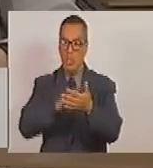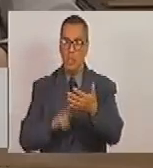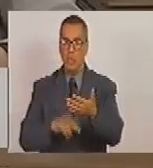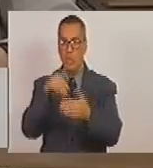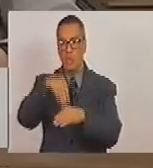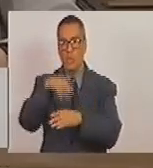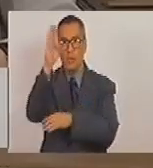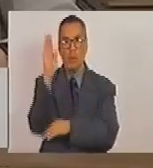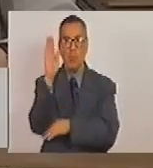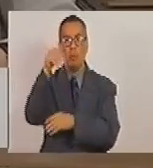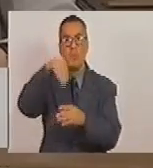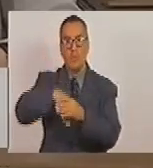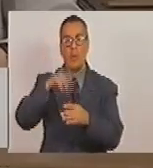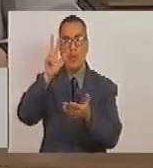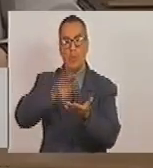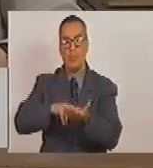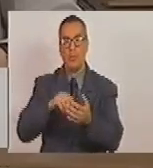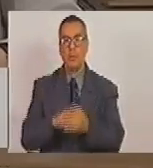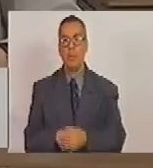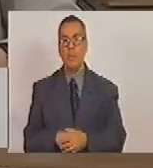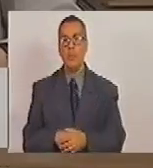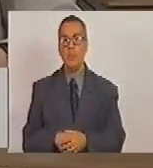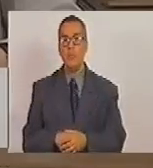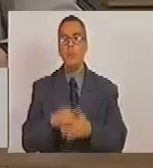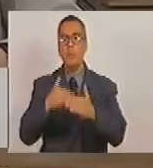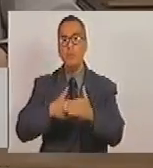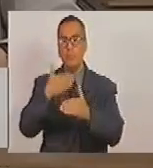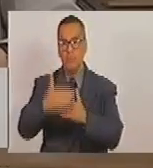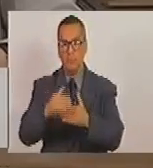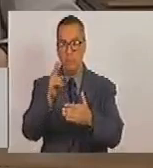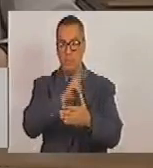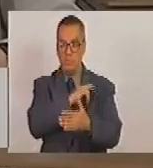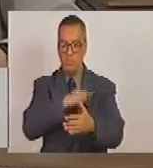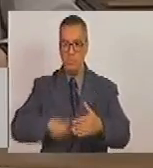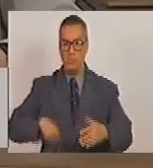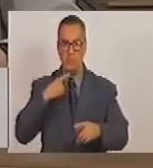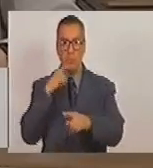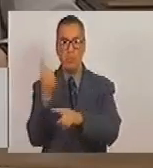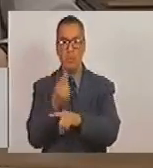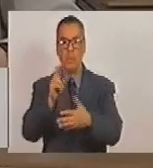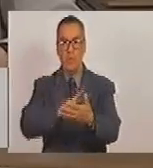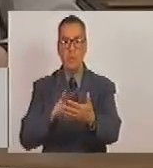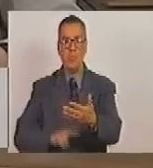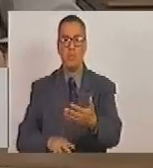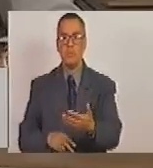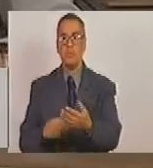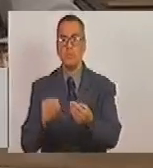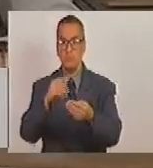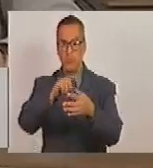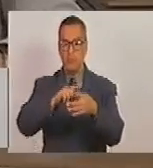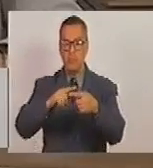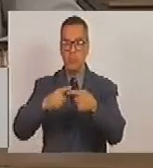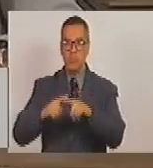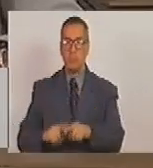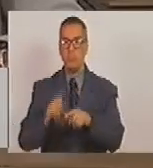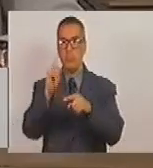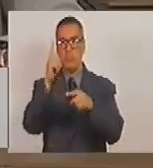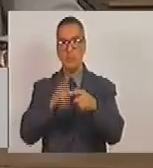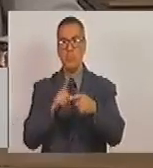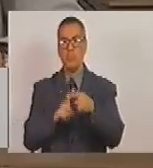a votación, resultó aprobada. A continuación, el presidente ordenó dar lectura a la cuenta.